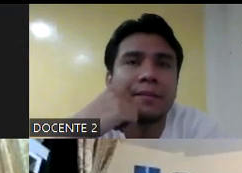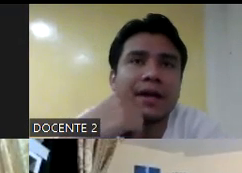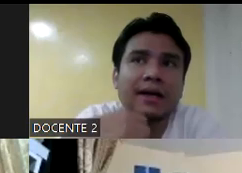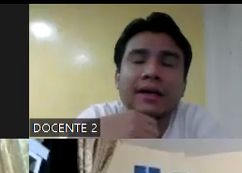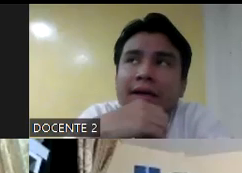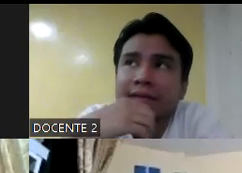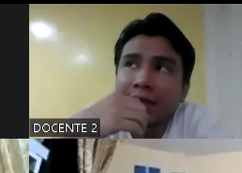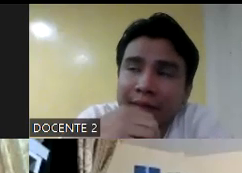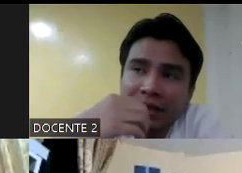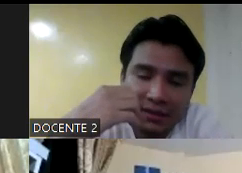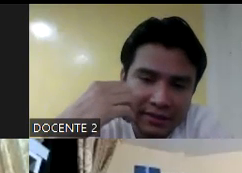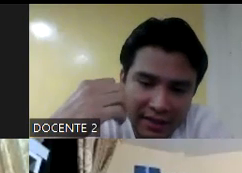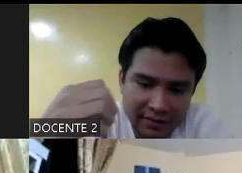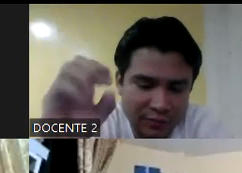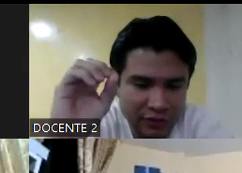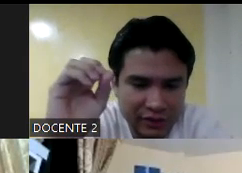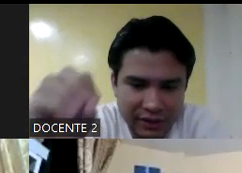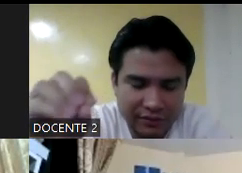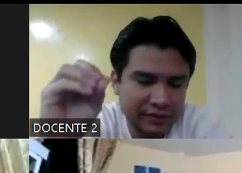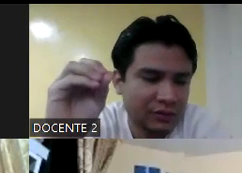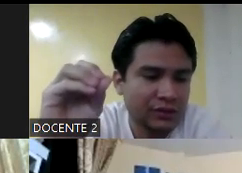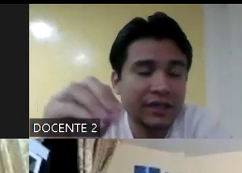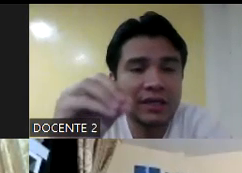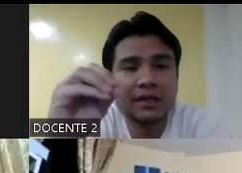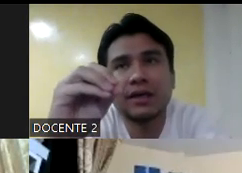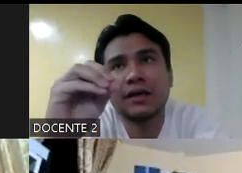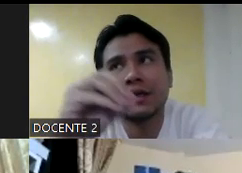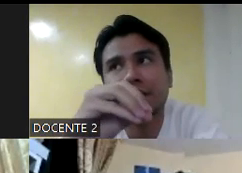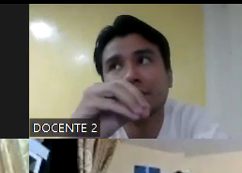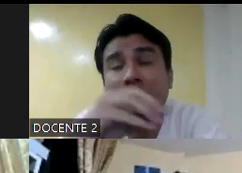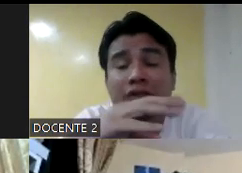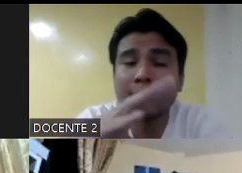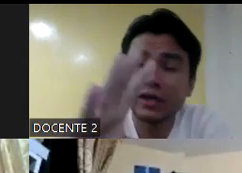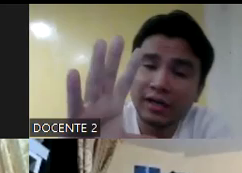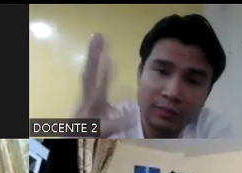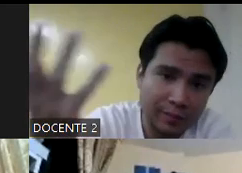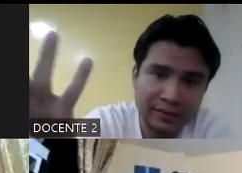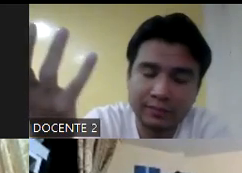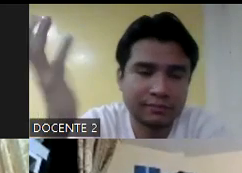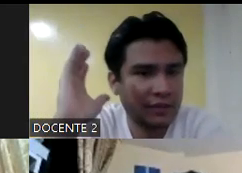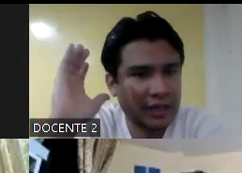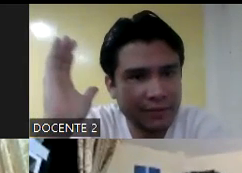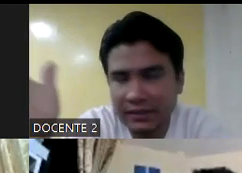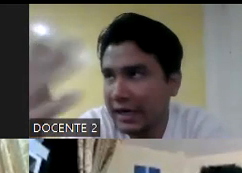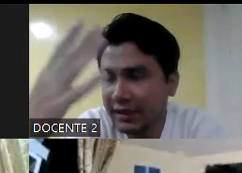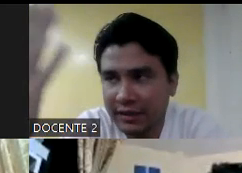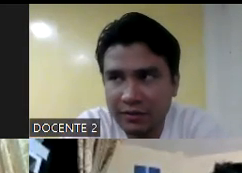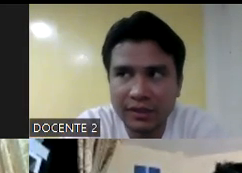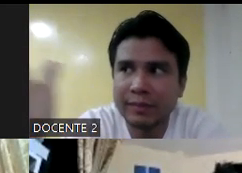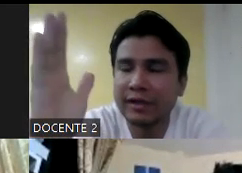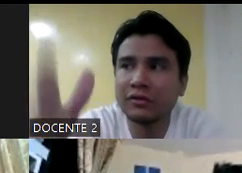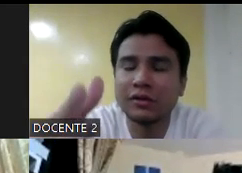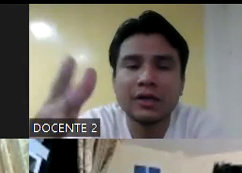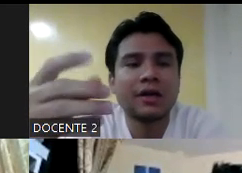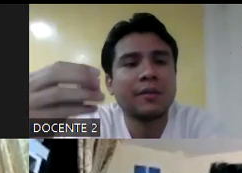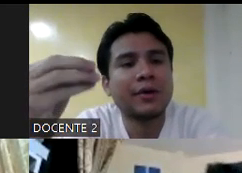Ya, verán. Siempre hay que tratar, como yo les digo, si usted, no sé por qué le da el Buprex, tal vez Ujú. alguien le dijo que